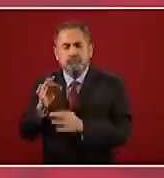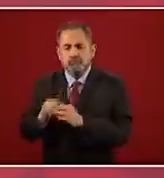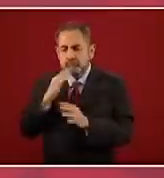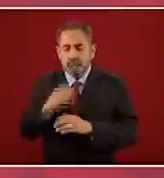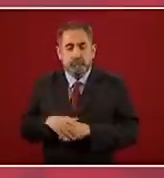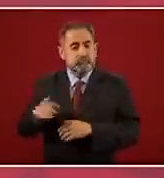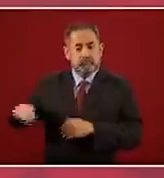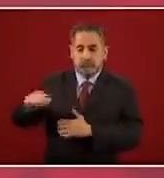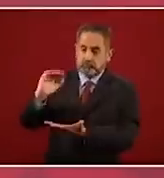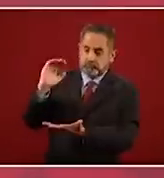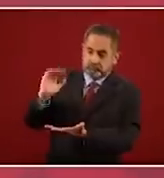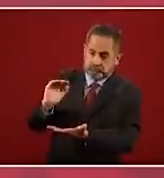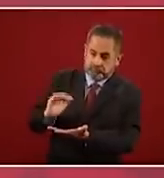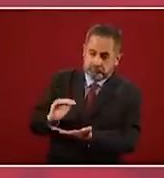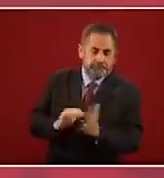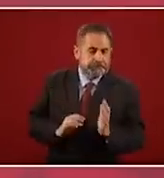habido una disminución